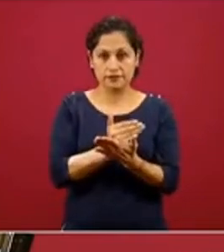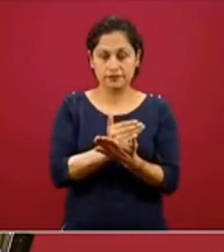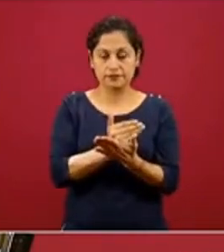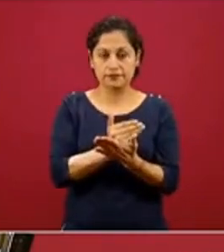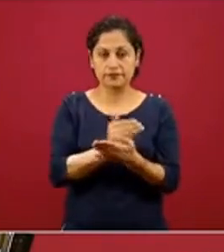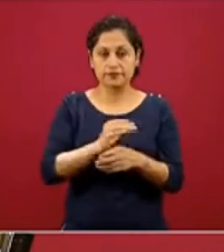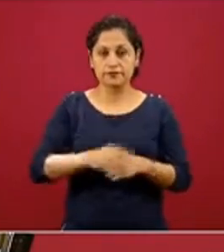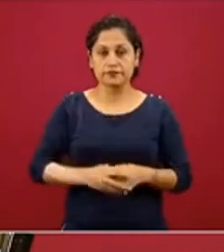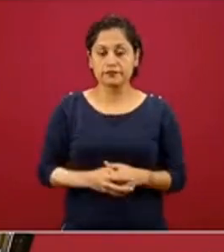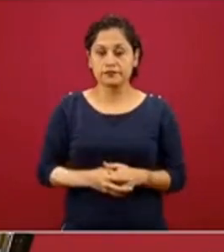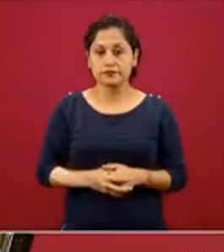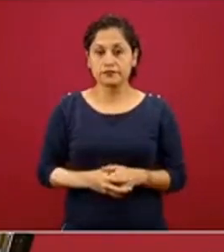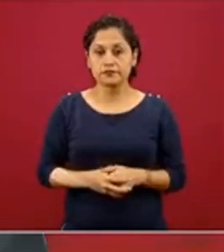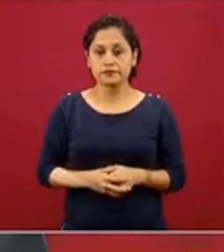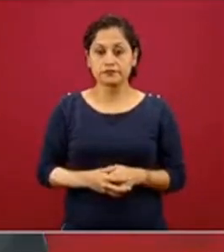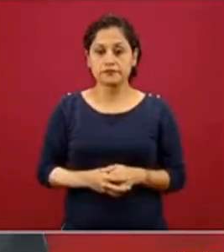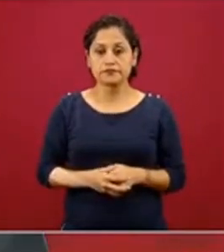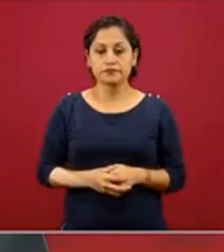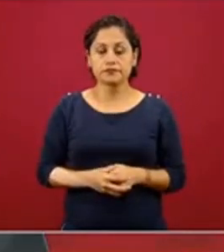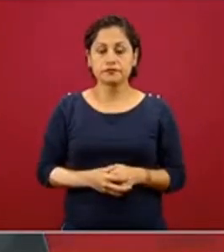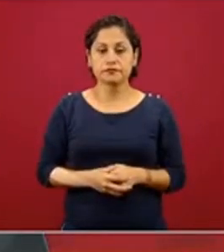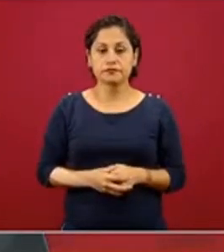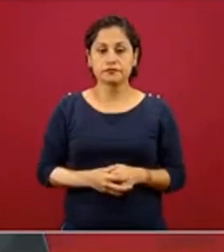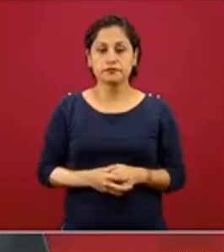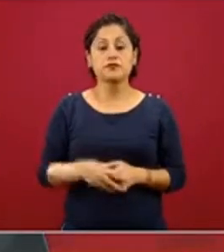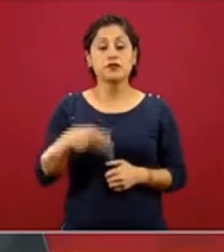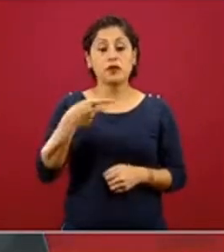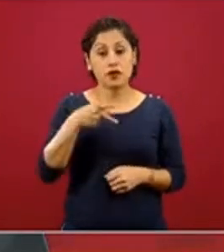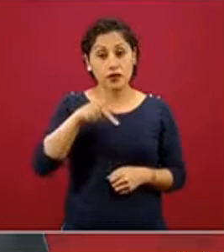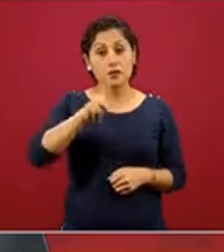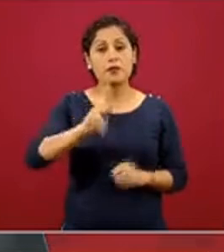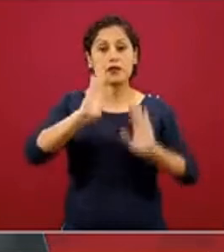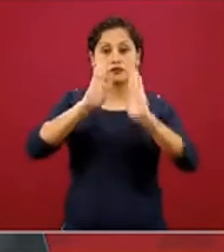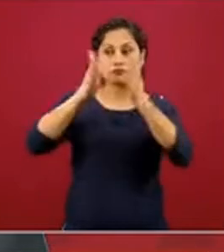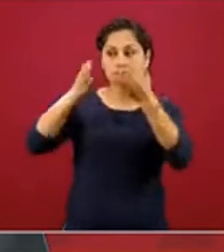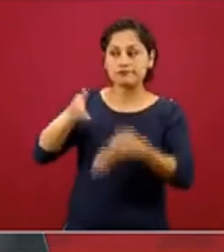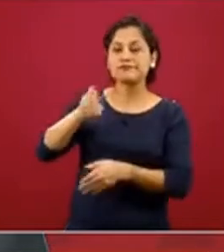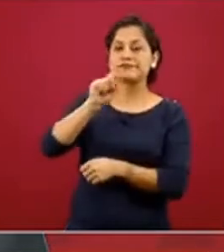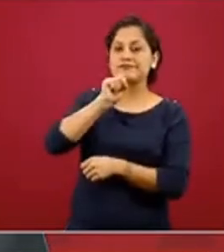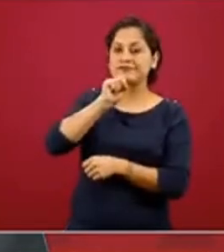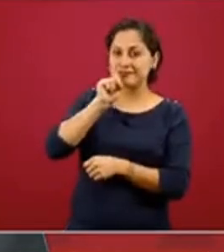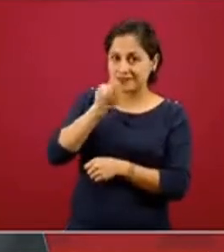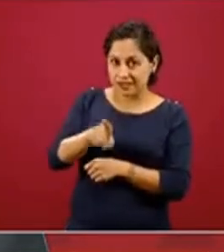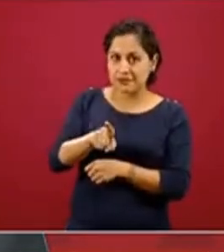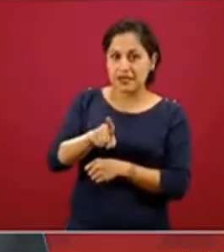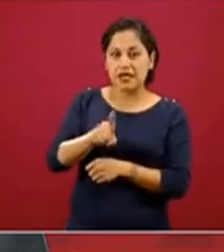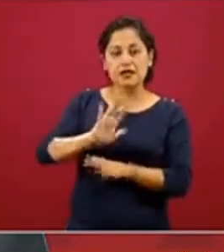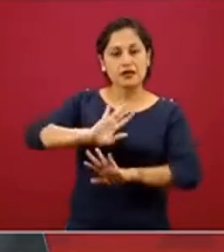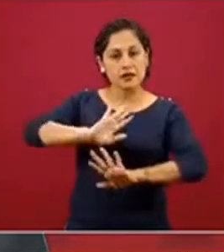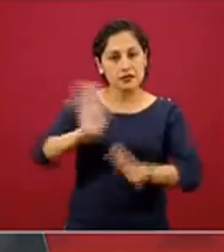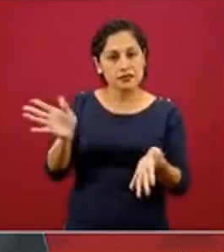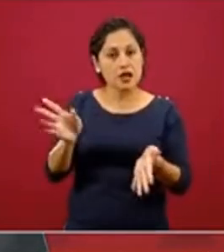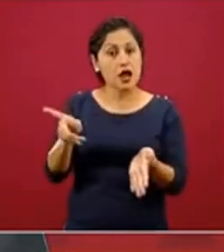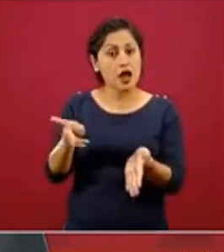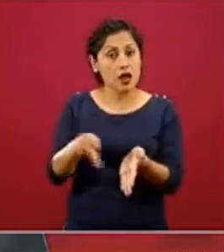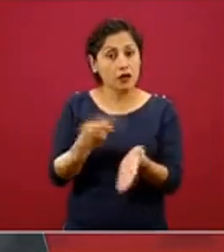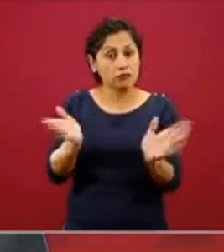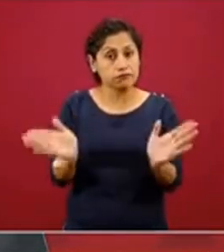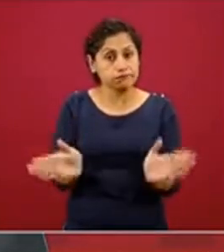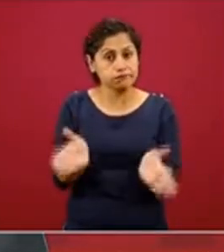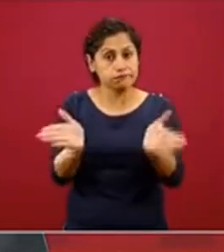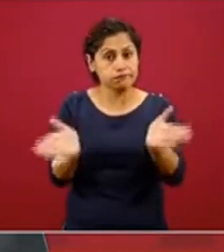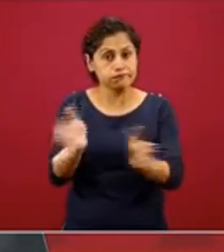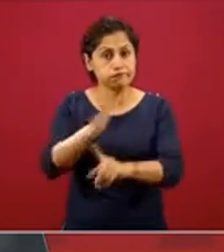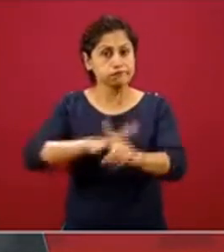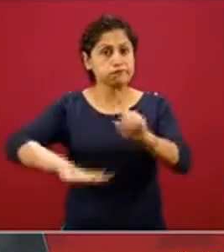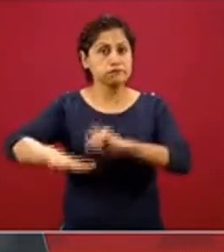SARS-CoV-2, pero también considerar la necesidad de reactivar los elementos de la vida